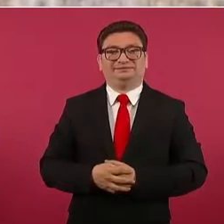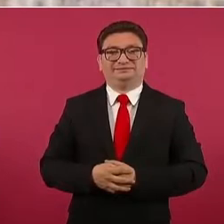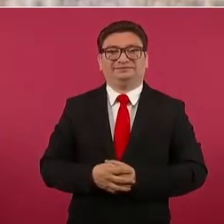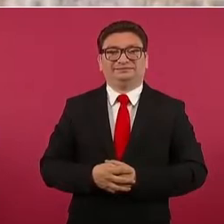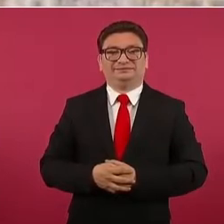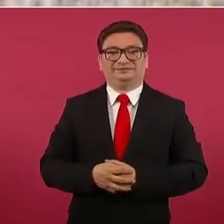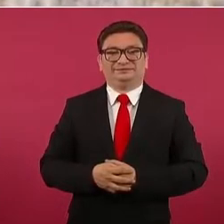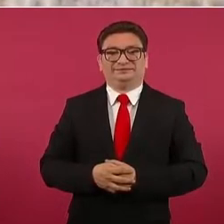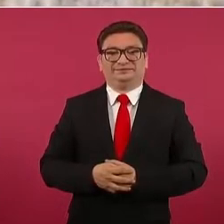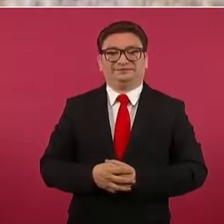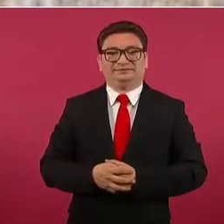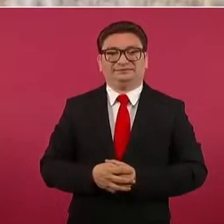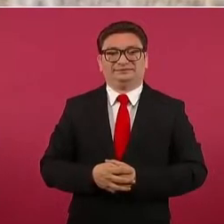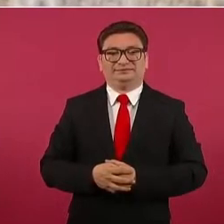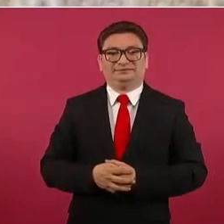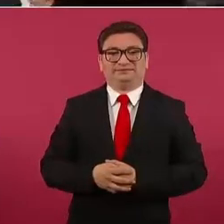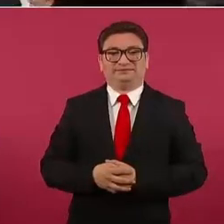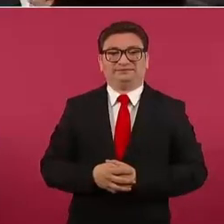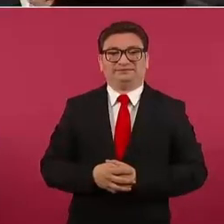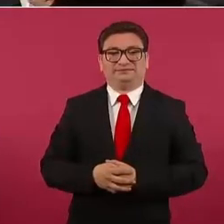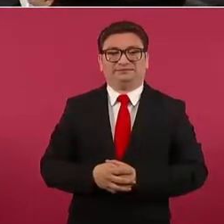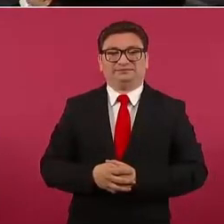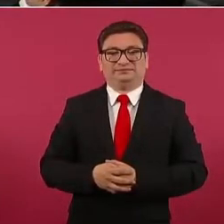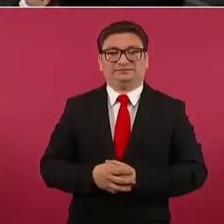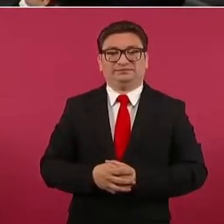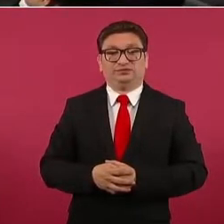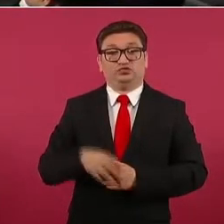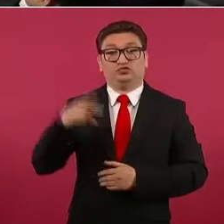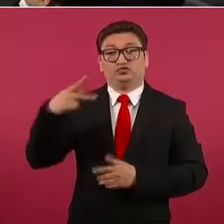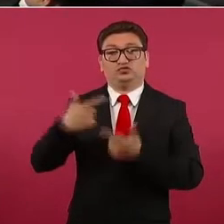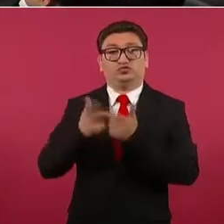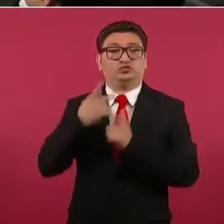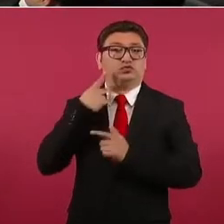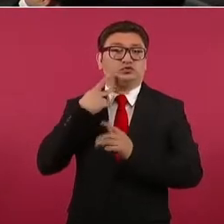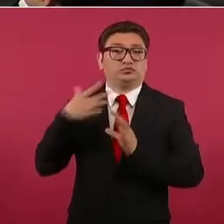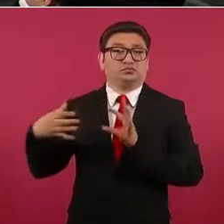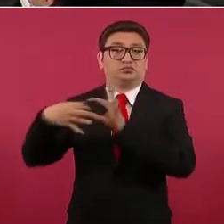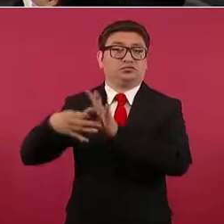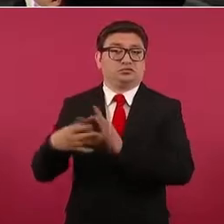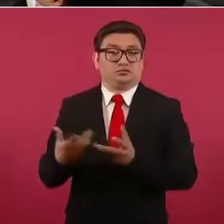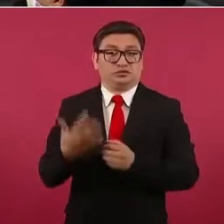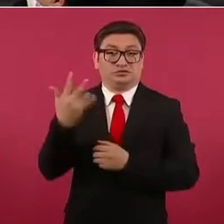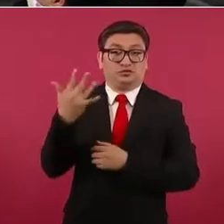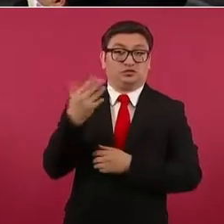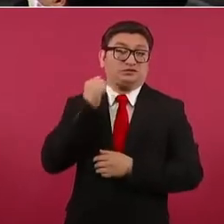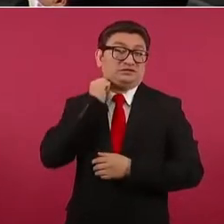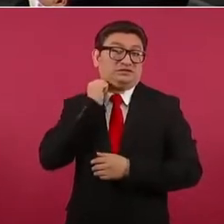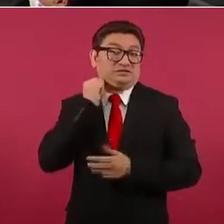que es de su partido, pero como son 50 senadores,